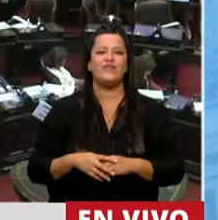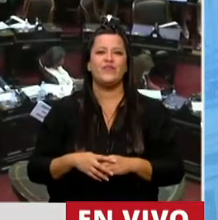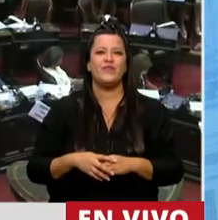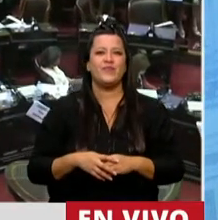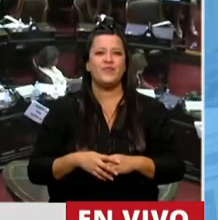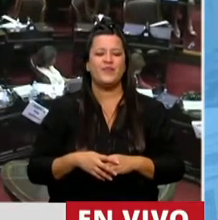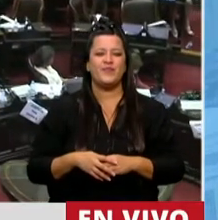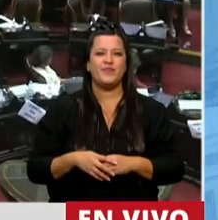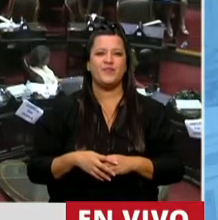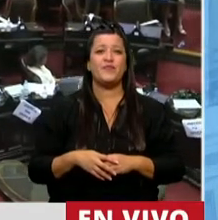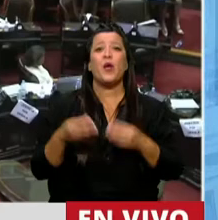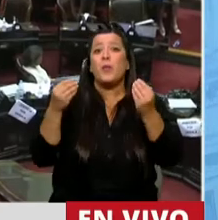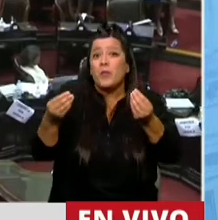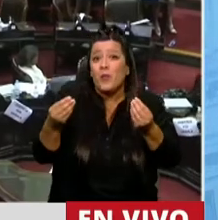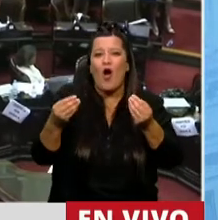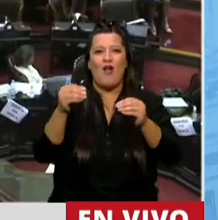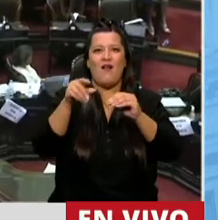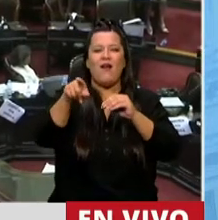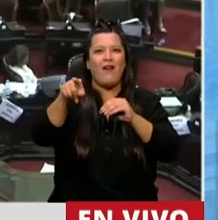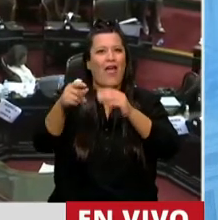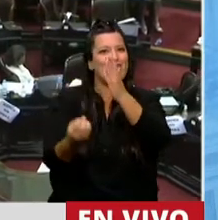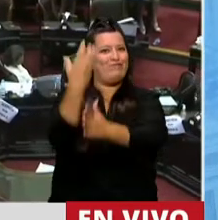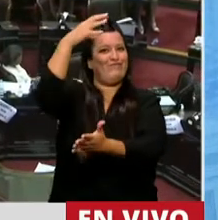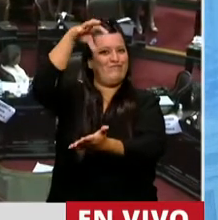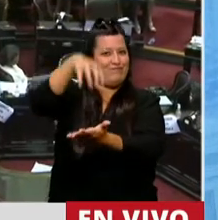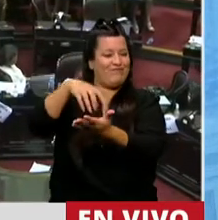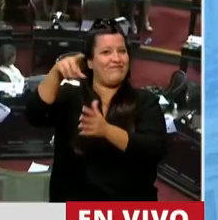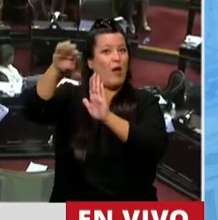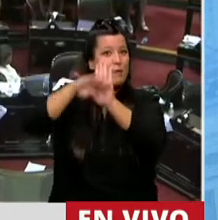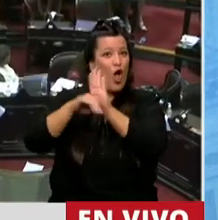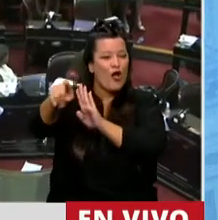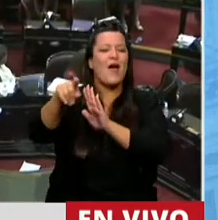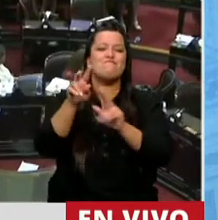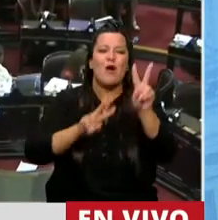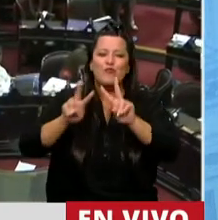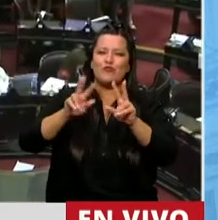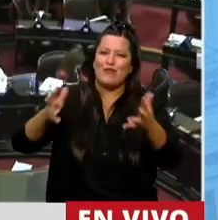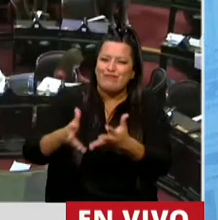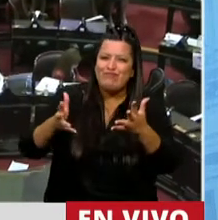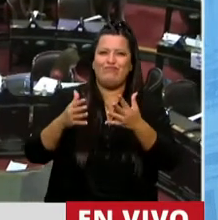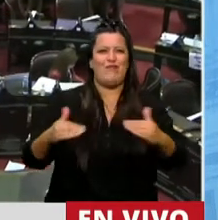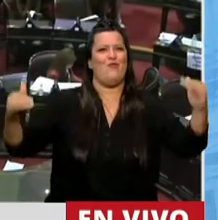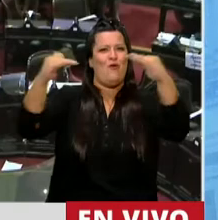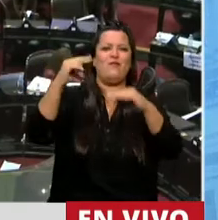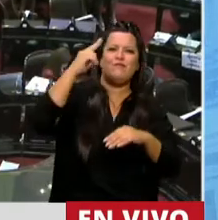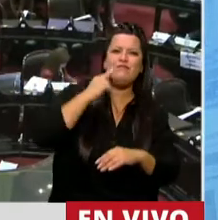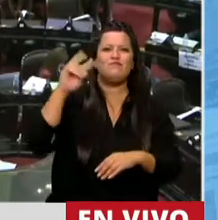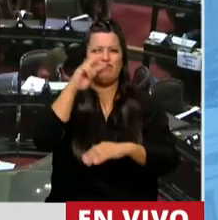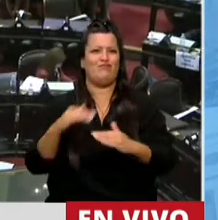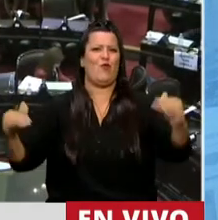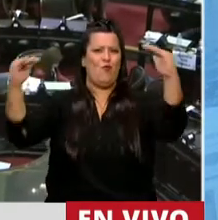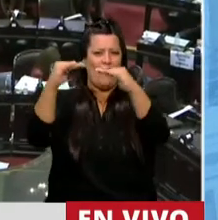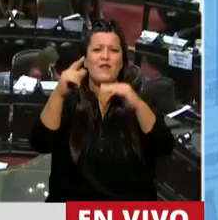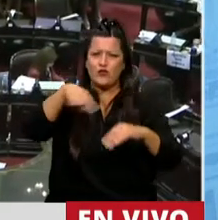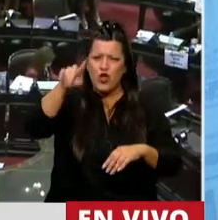y porque propone justamente promover la igualdad de las mujeres en ese ámbito, porque todas sabemos